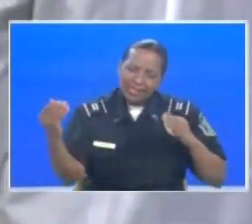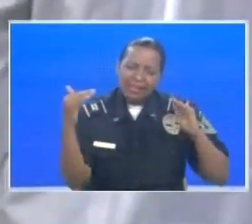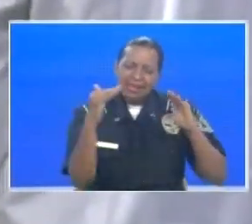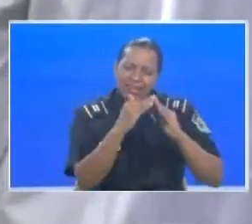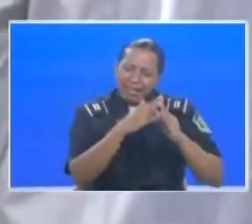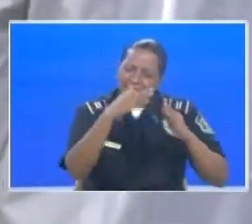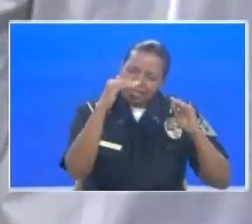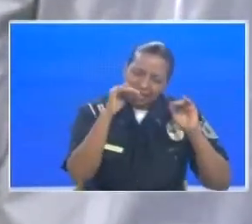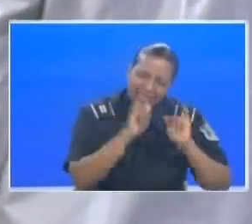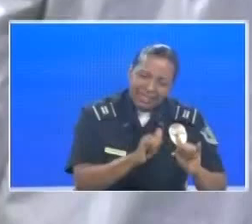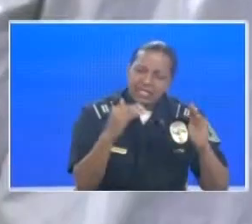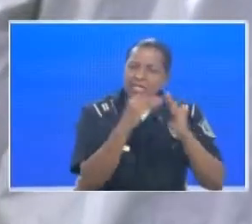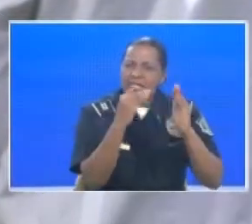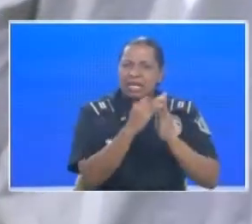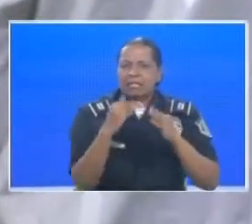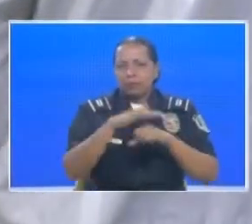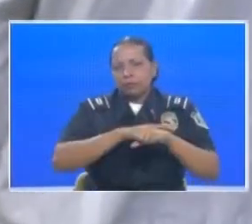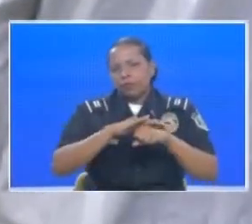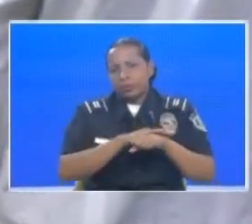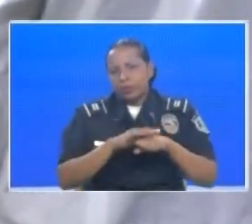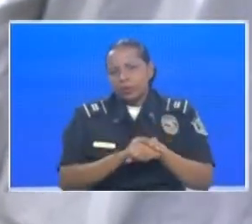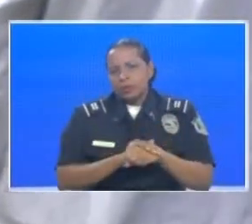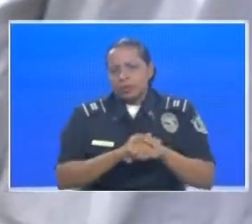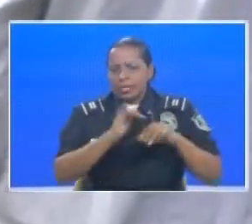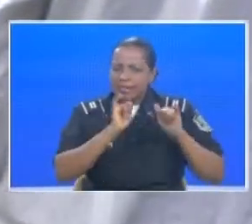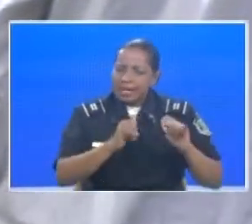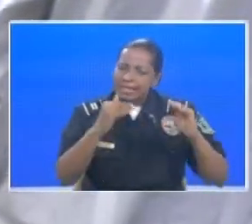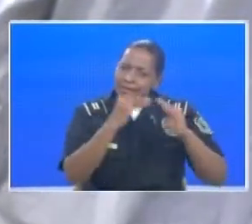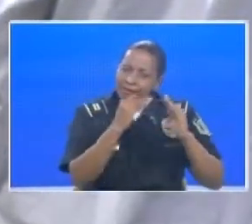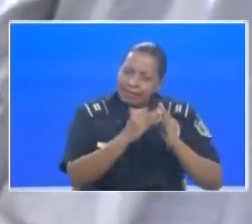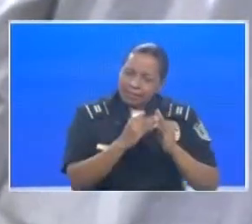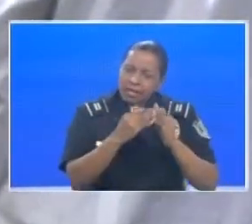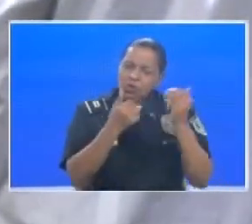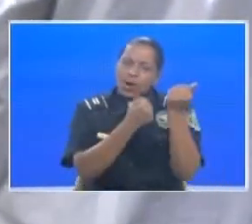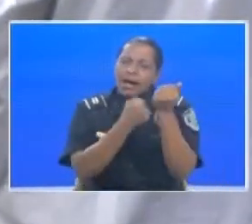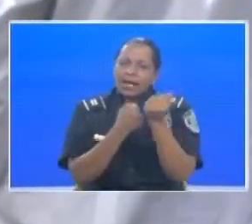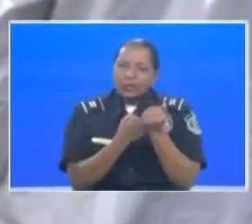Quedarse en casa nos va a ayudar muchísimo